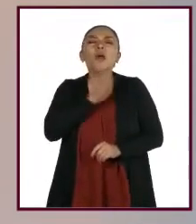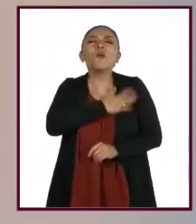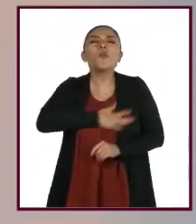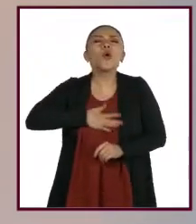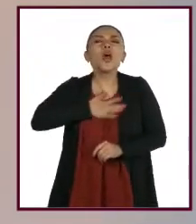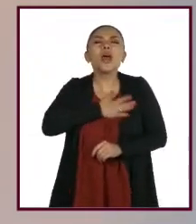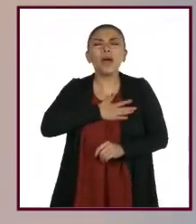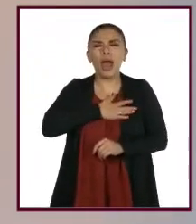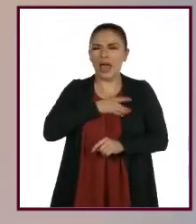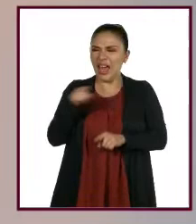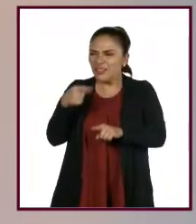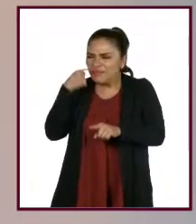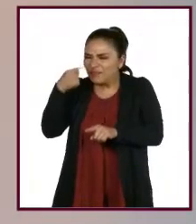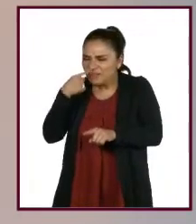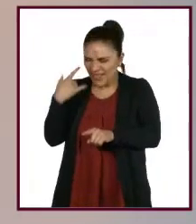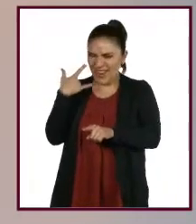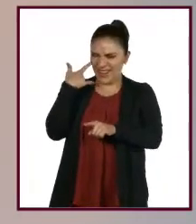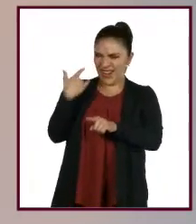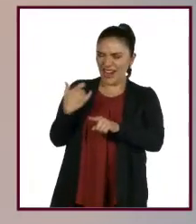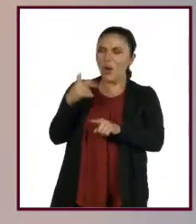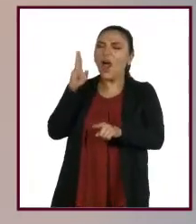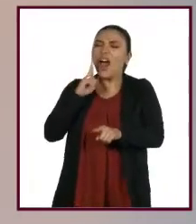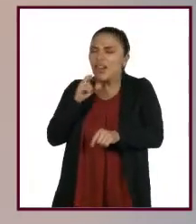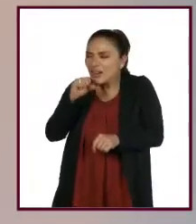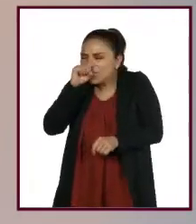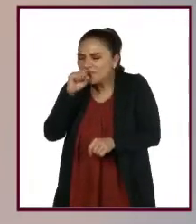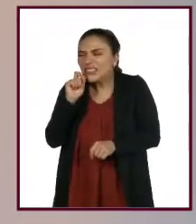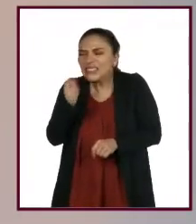que llama la atención, es